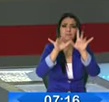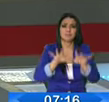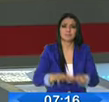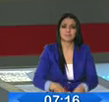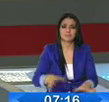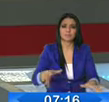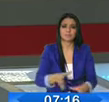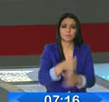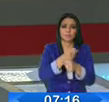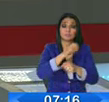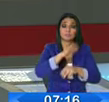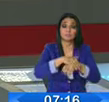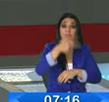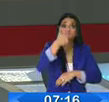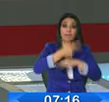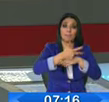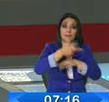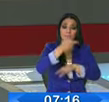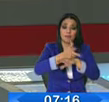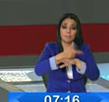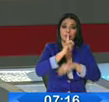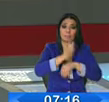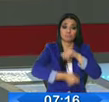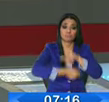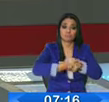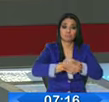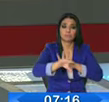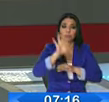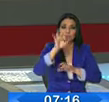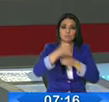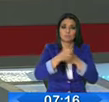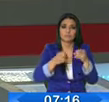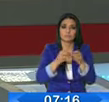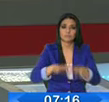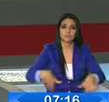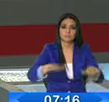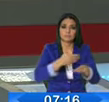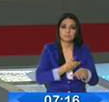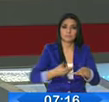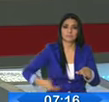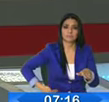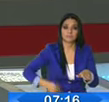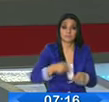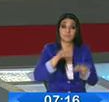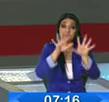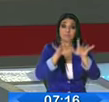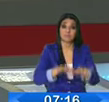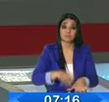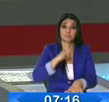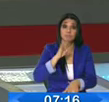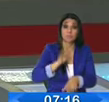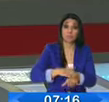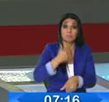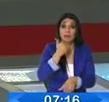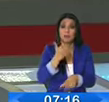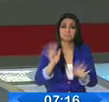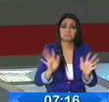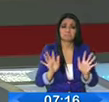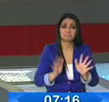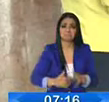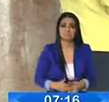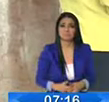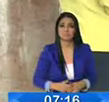por la cámara que se encontró en el despacho presidencial y deslindar responsabilidades del hecho